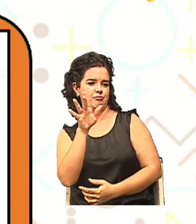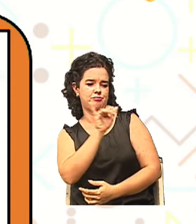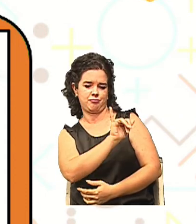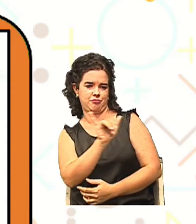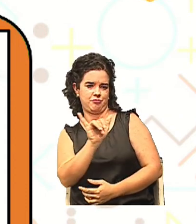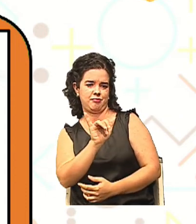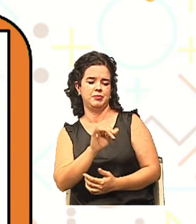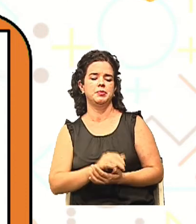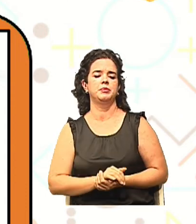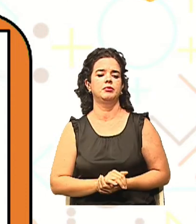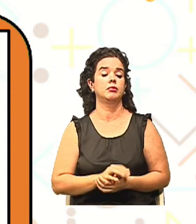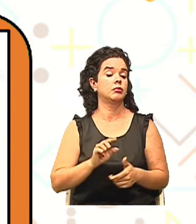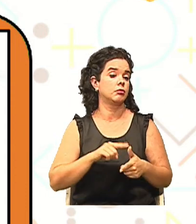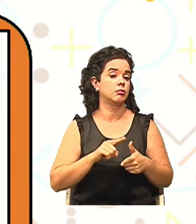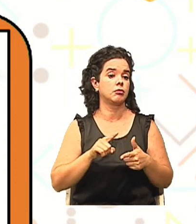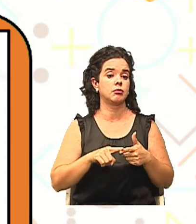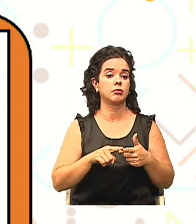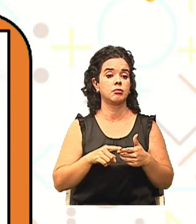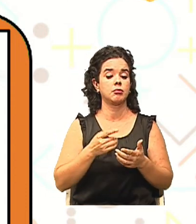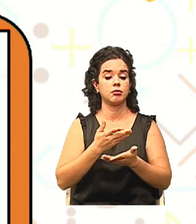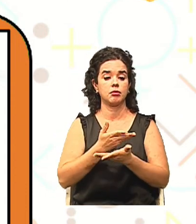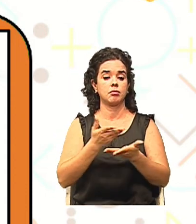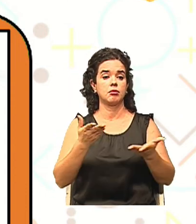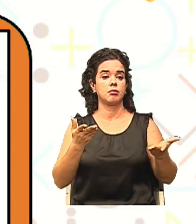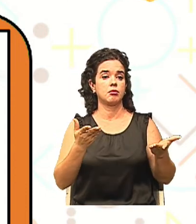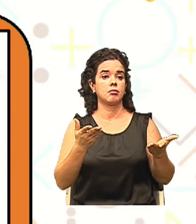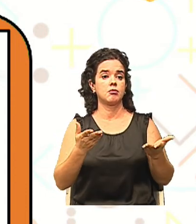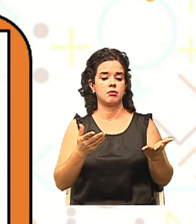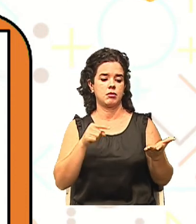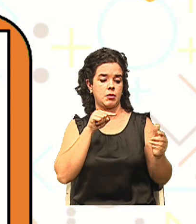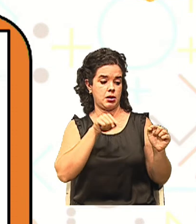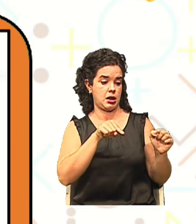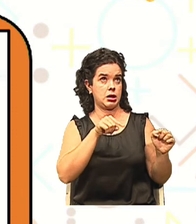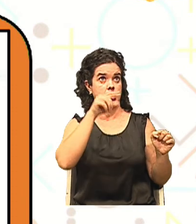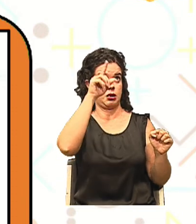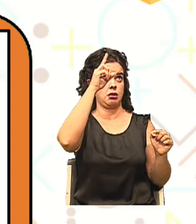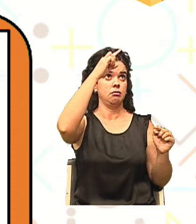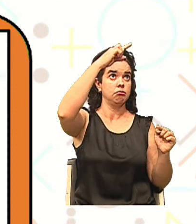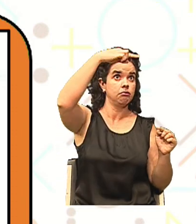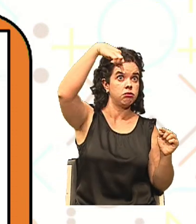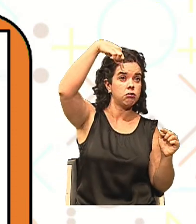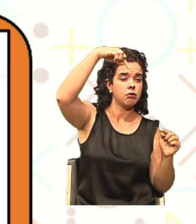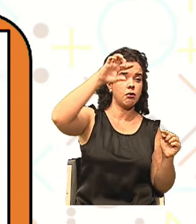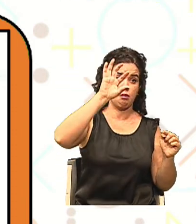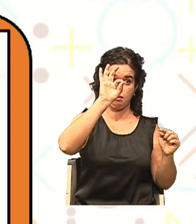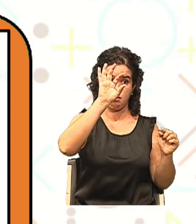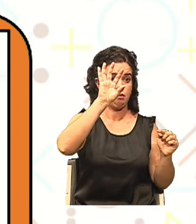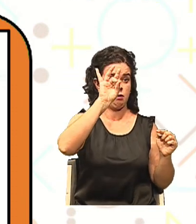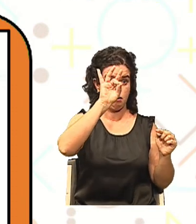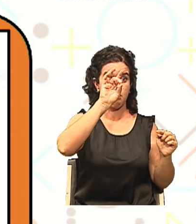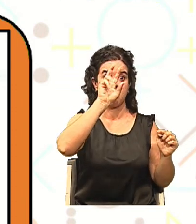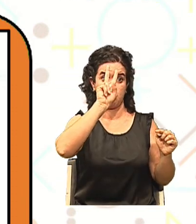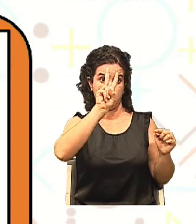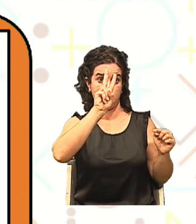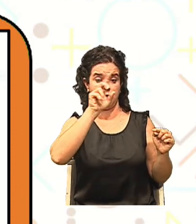82. Y entonces, ellos son semejantes por el criterio ángulo, ángulo,